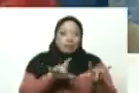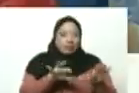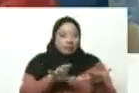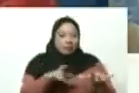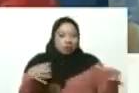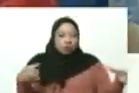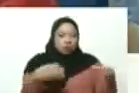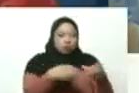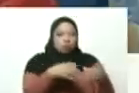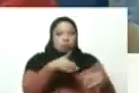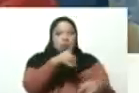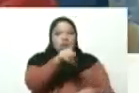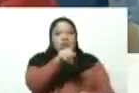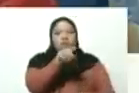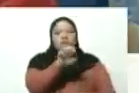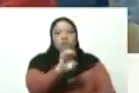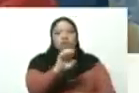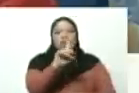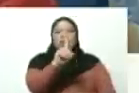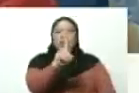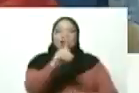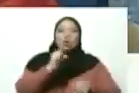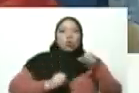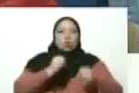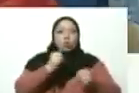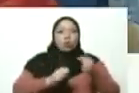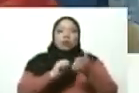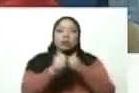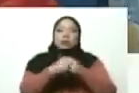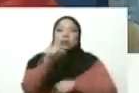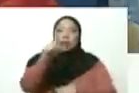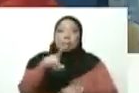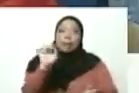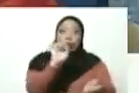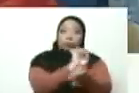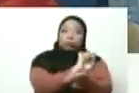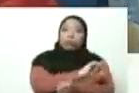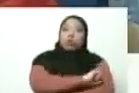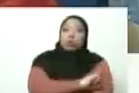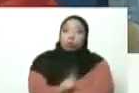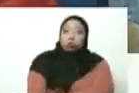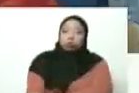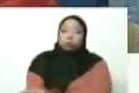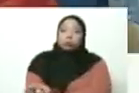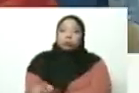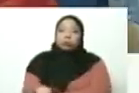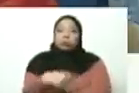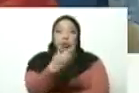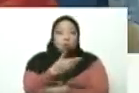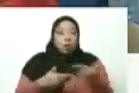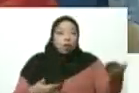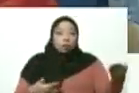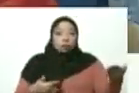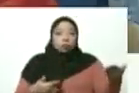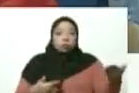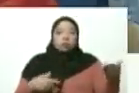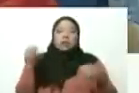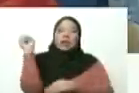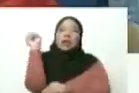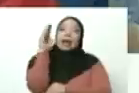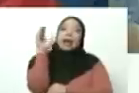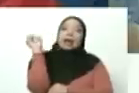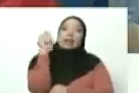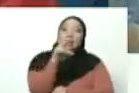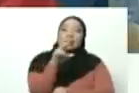feve triatlón tenía una orden de aprensión por la falsificación de un acta de asamblea y el